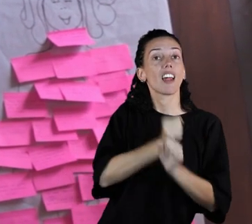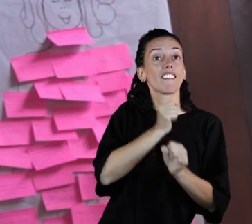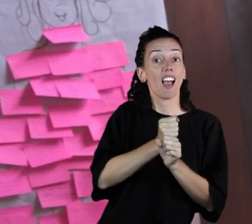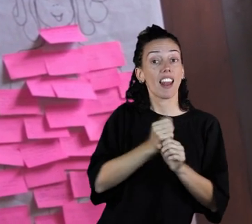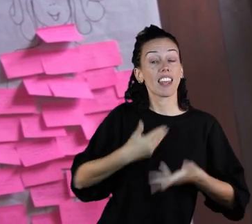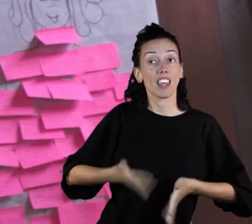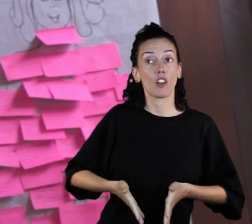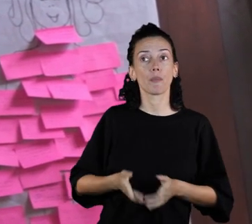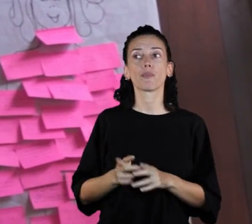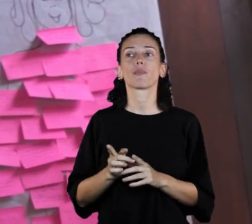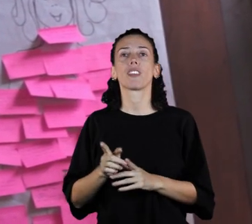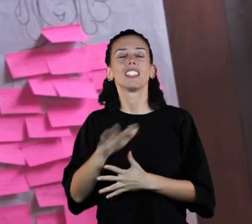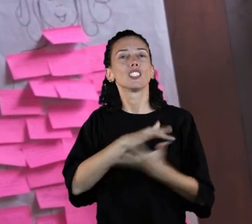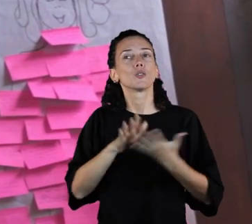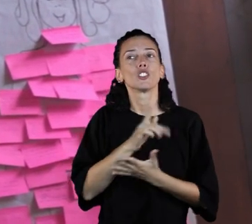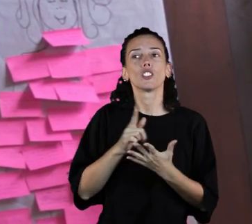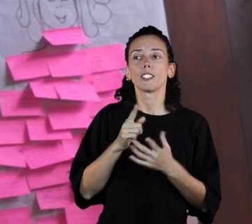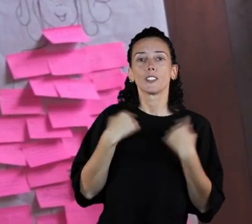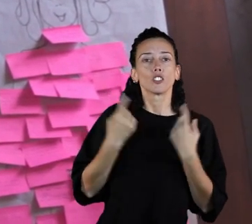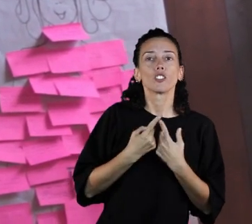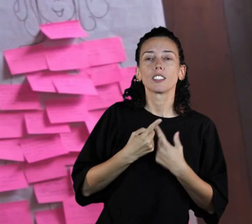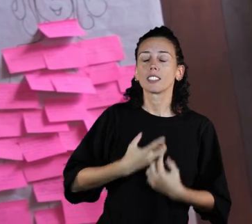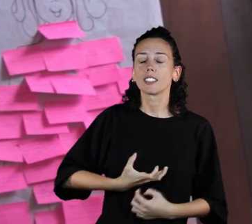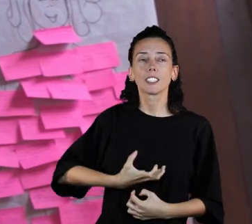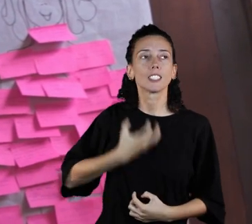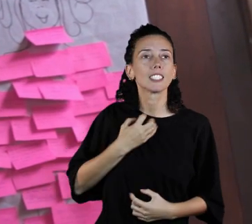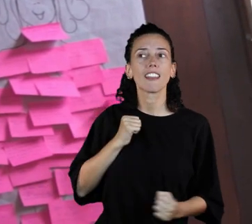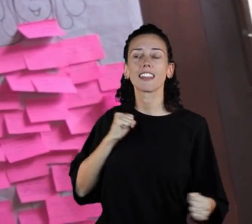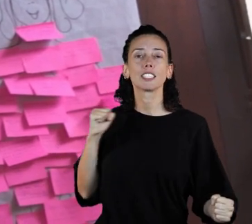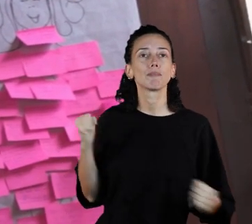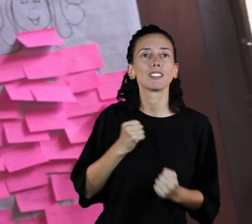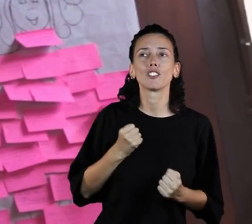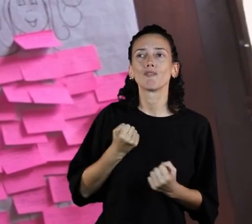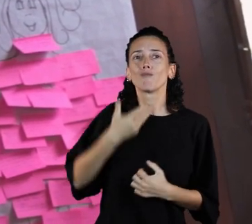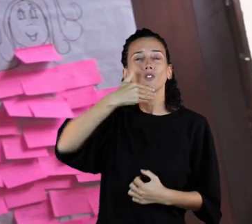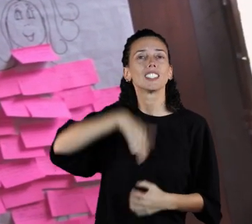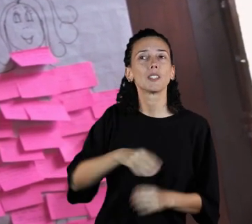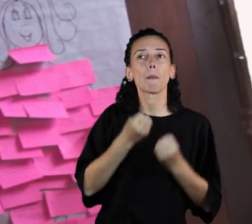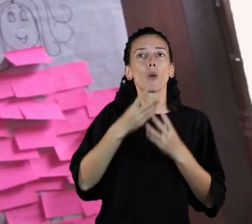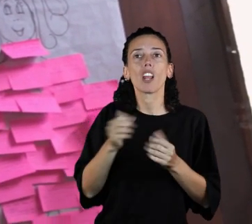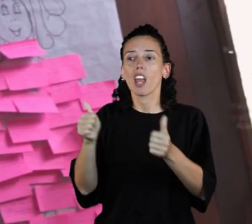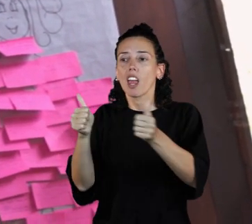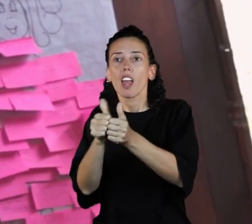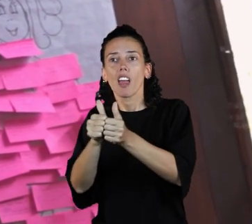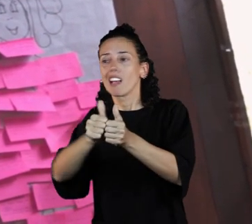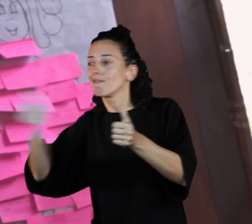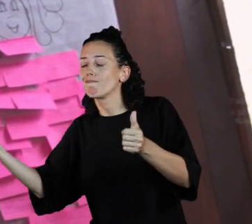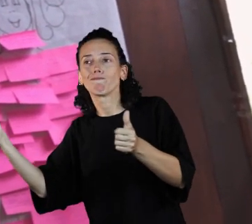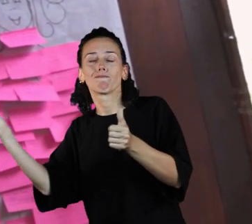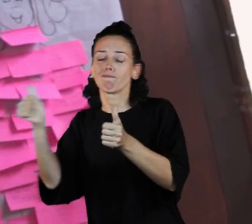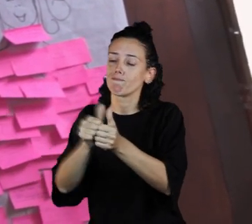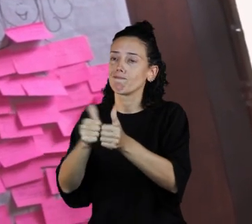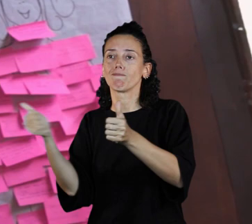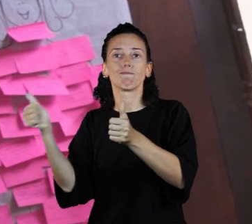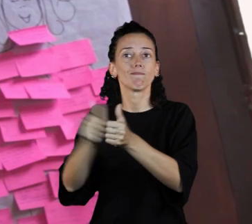en muchas situaciones, cuando estamos con bronca, con desesperación, con todo eso, porque esa mujer no